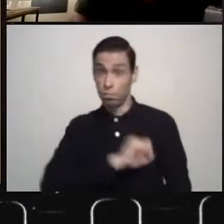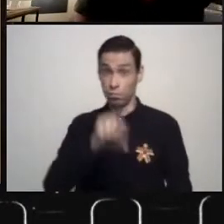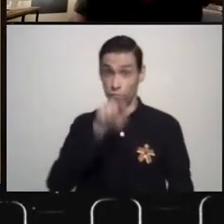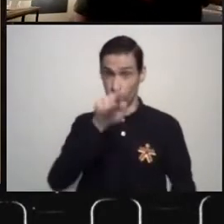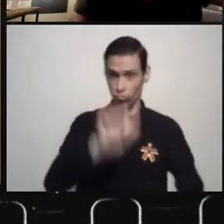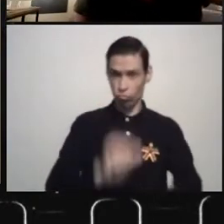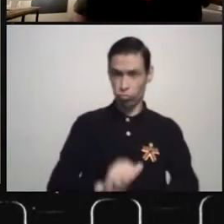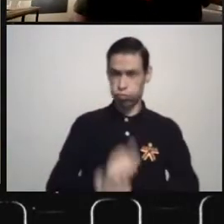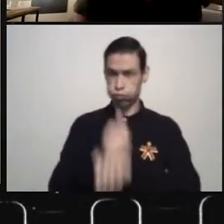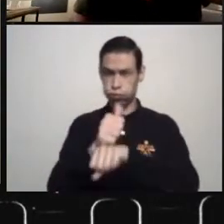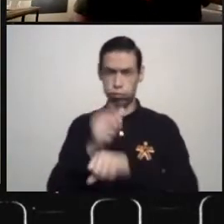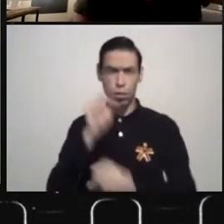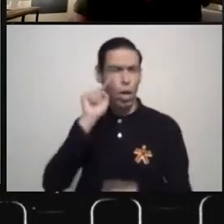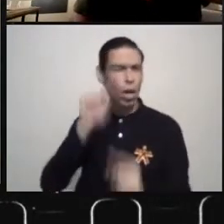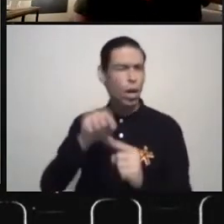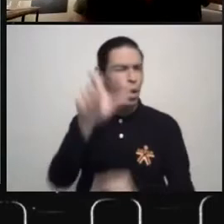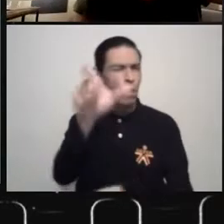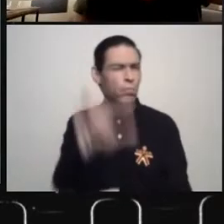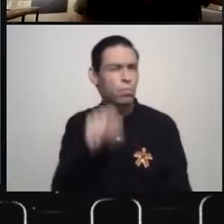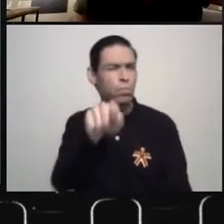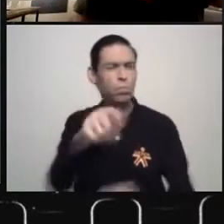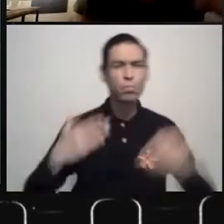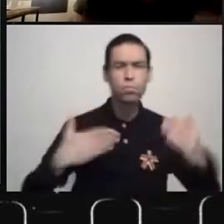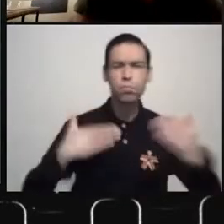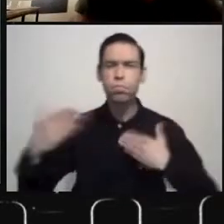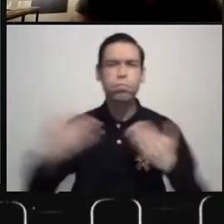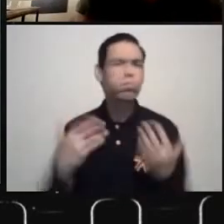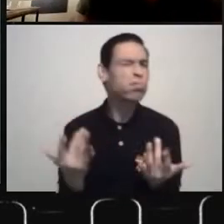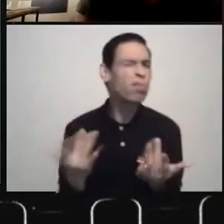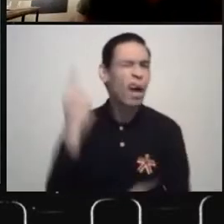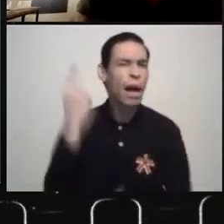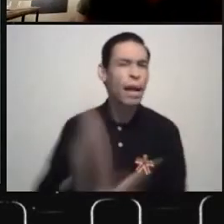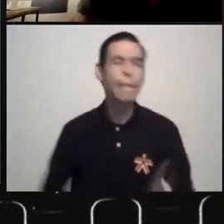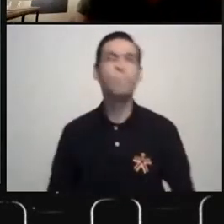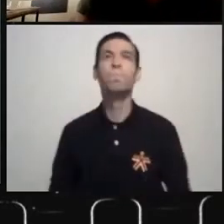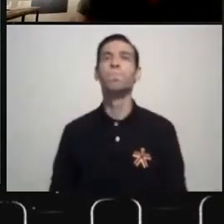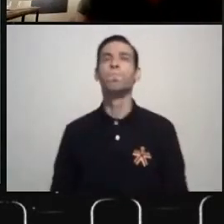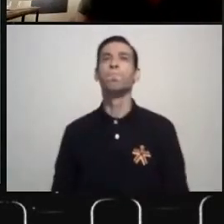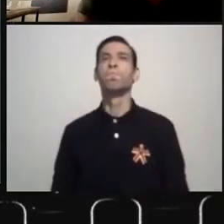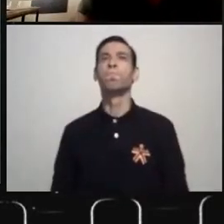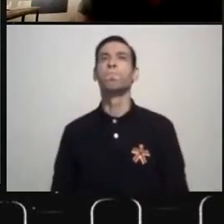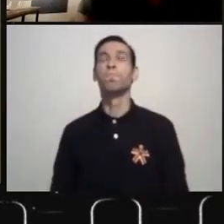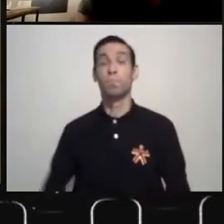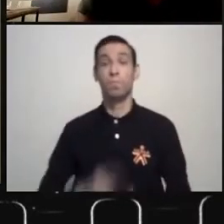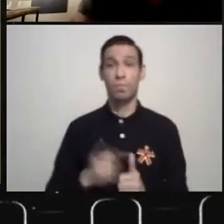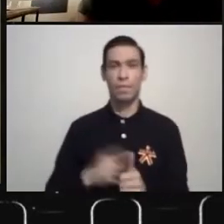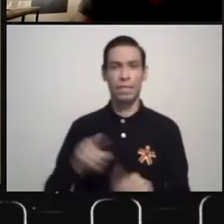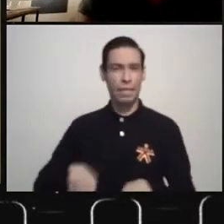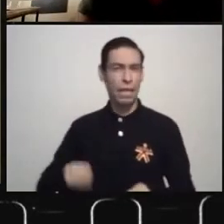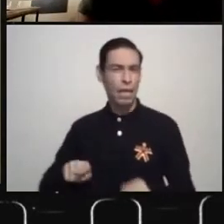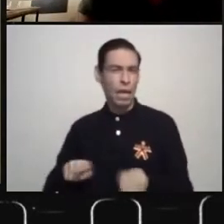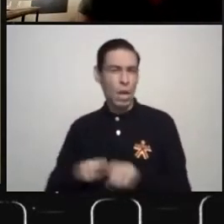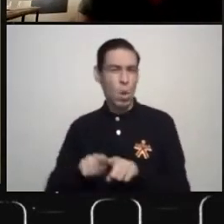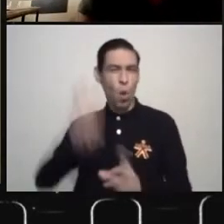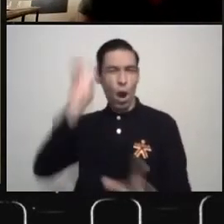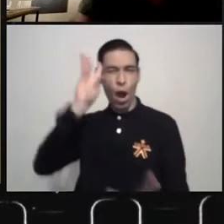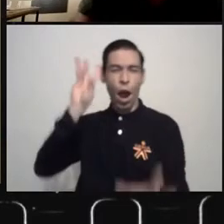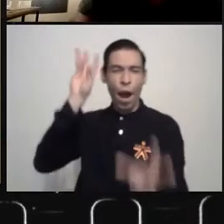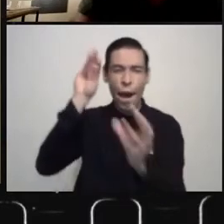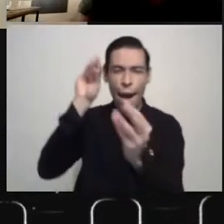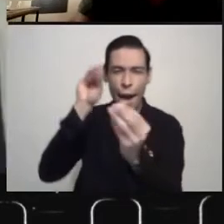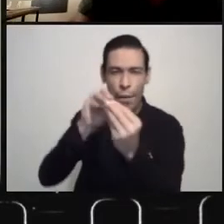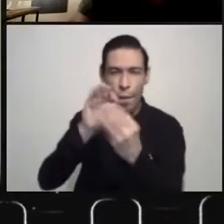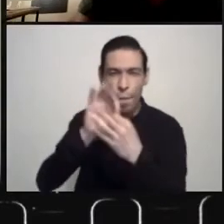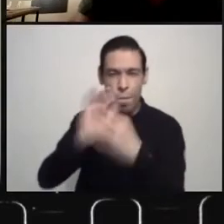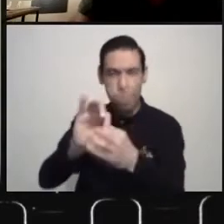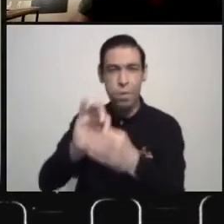Pues lo primero es tener un buen entendimiento. Es que nos entendamos que, pues esta, por ejemplo, es la segunda serie que hacemos con Chris